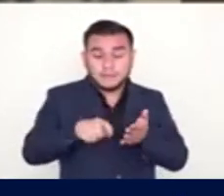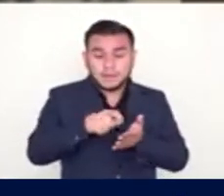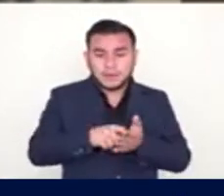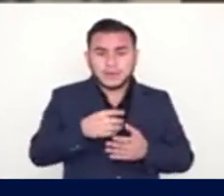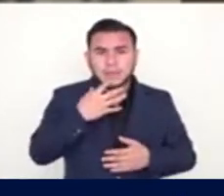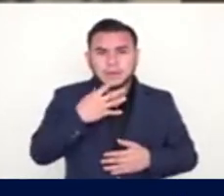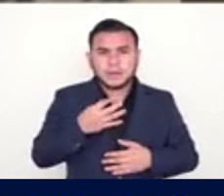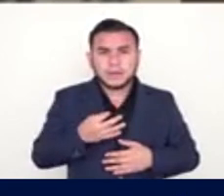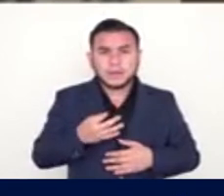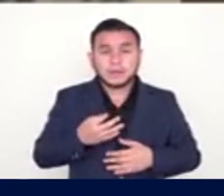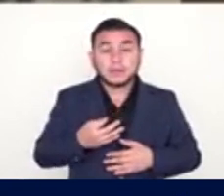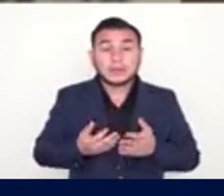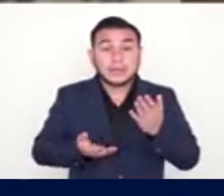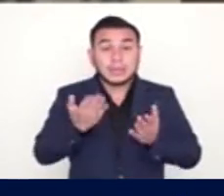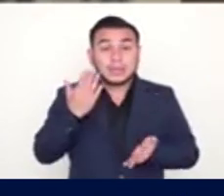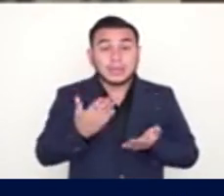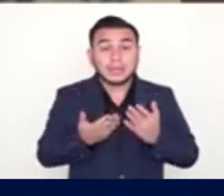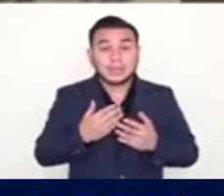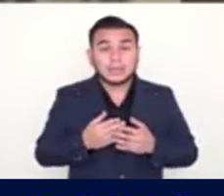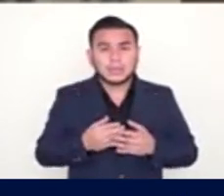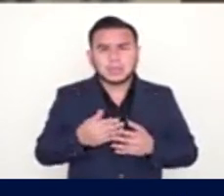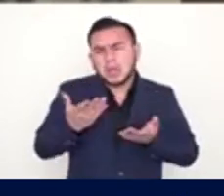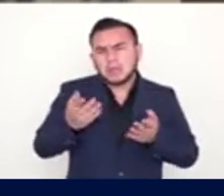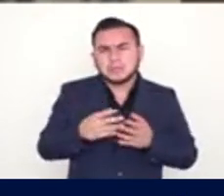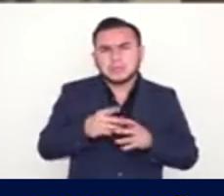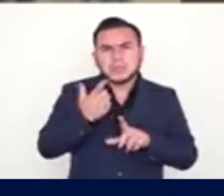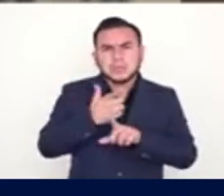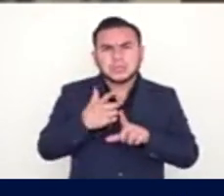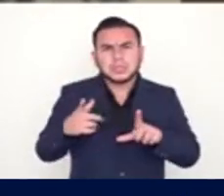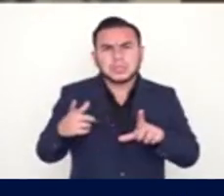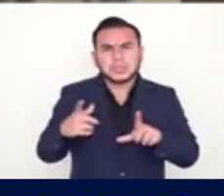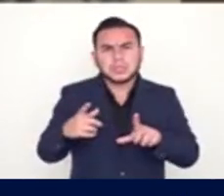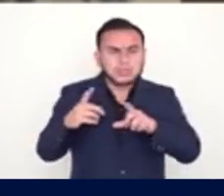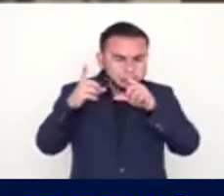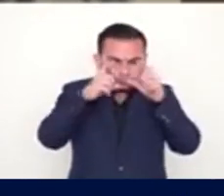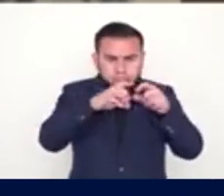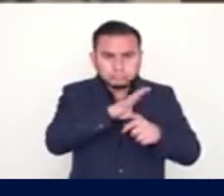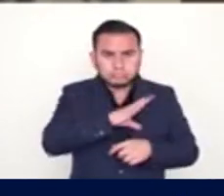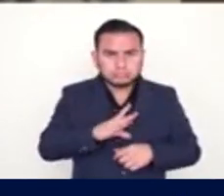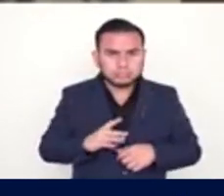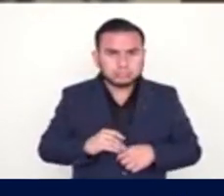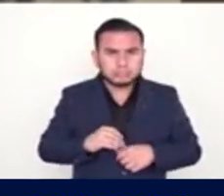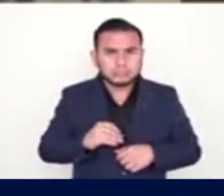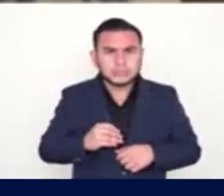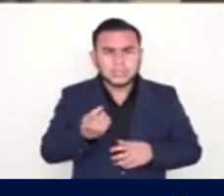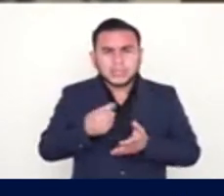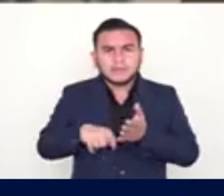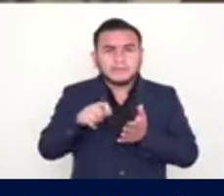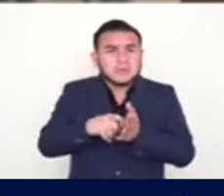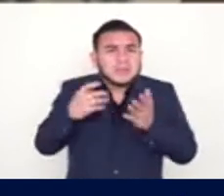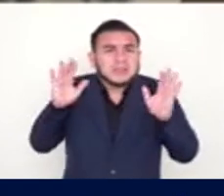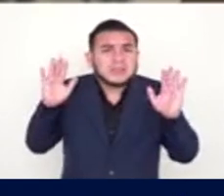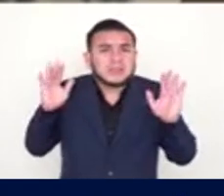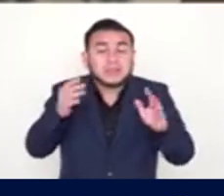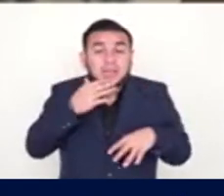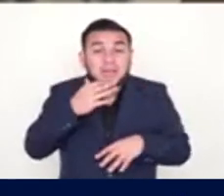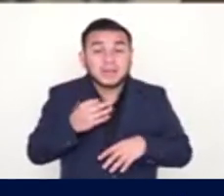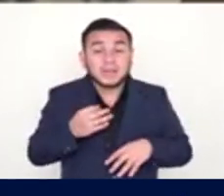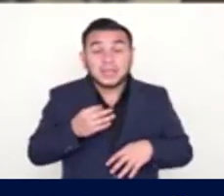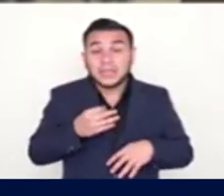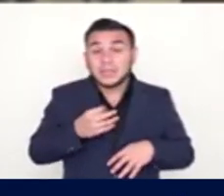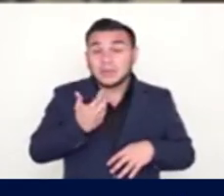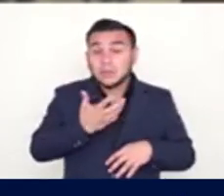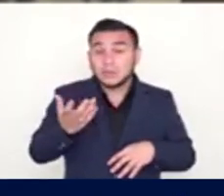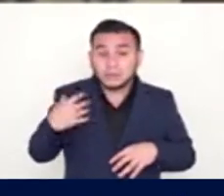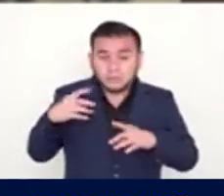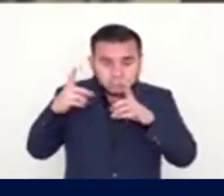esto, y si acaso revisa alguno, le dice, ¿esto qué es? Ah, es para la libertad de prensa en El Salvador. Ah, sí, eso es importante, libertad de prensa. Firma ya, porque estoy seguro que ninguno